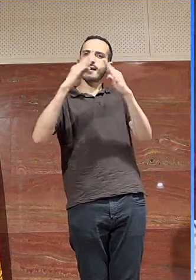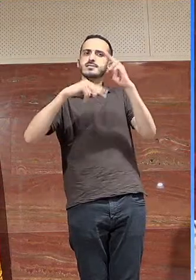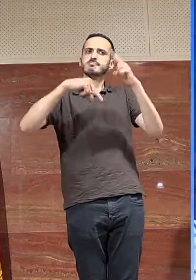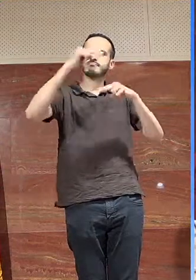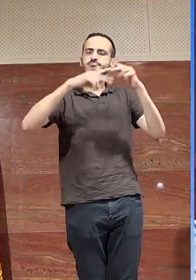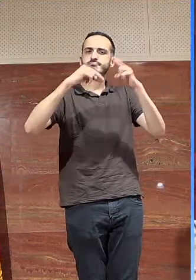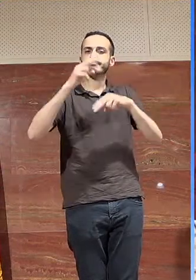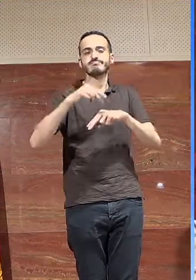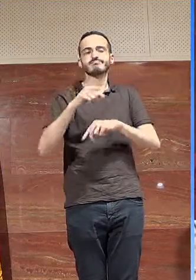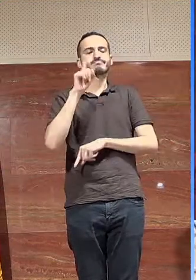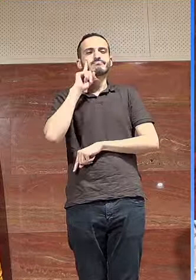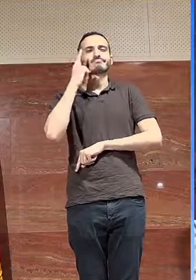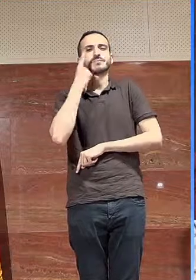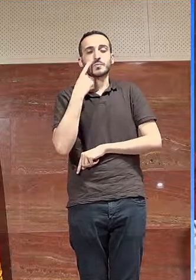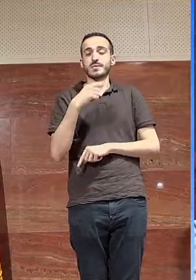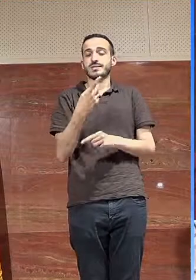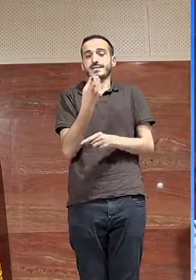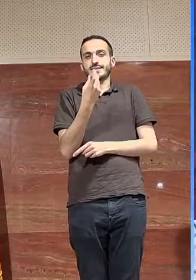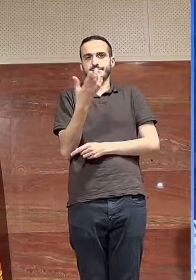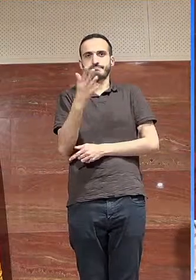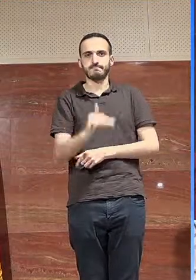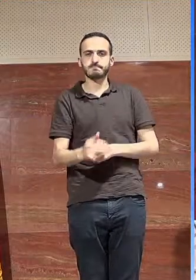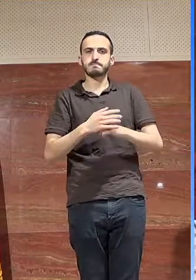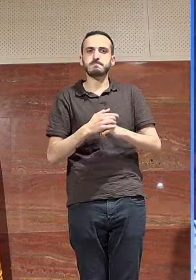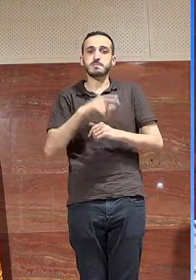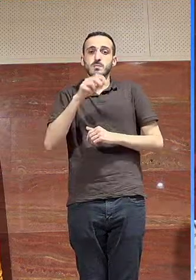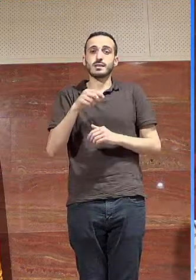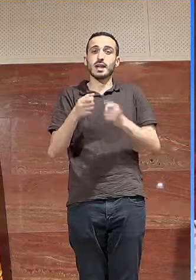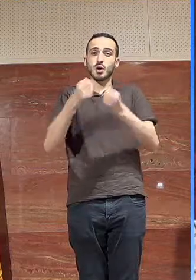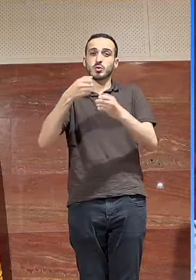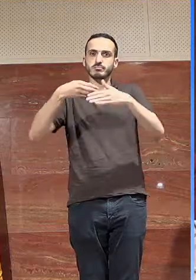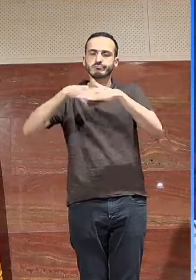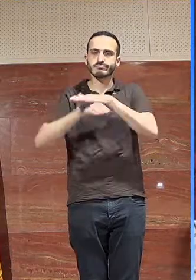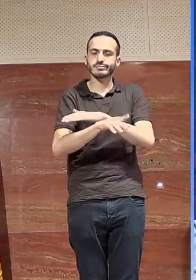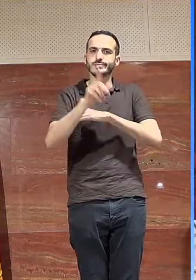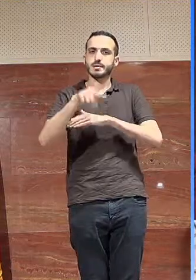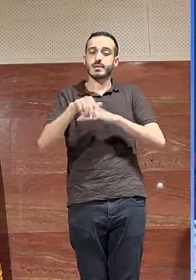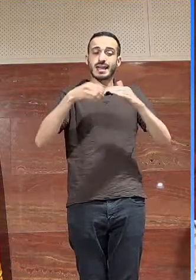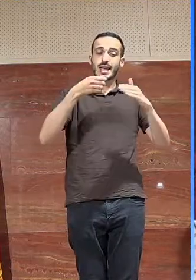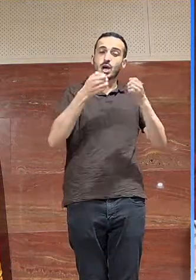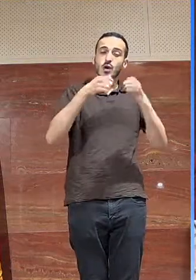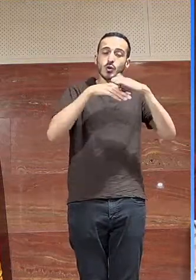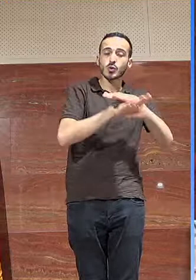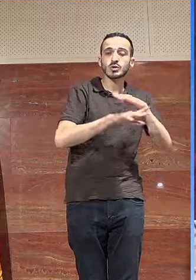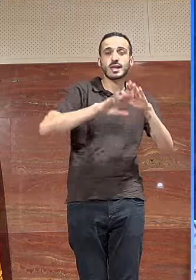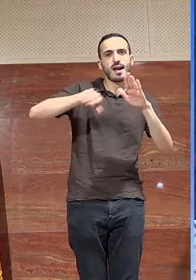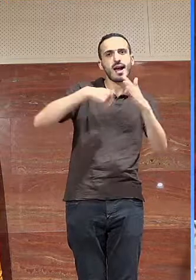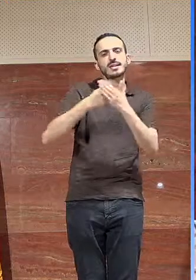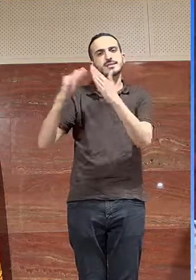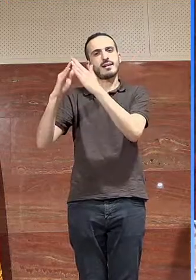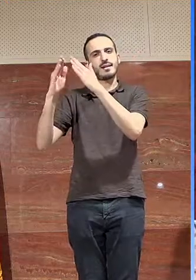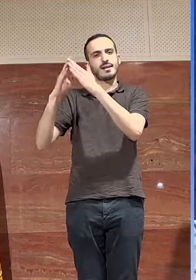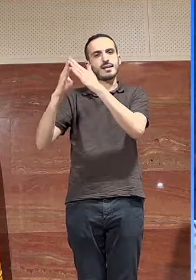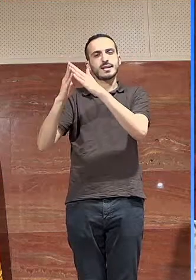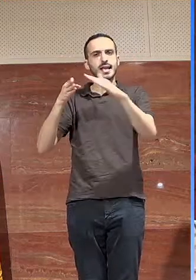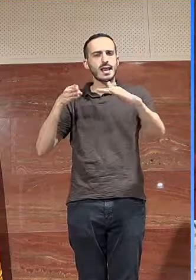¿no? También, pues bueno, en lo que es la circulación desde el garaje hasta la propia vivienda, o aquellos que conducen los accesos al garaje, pues